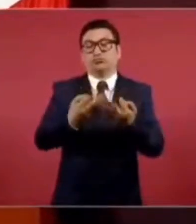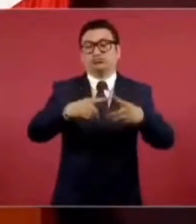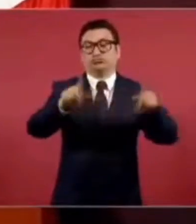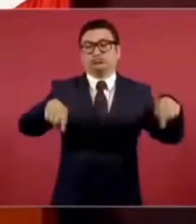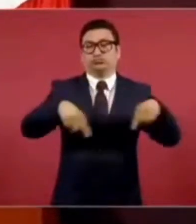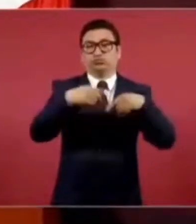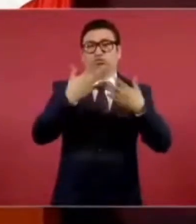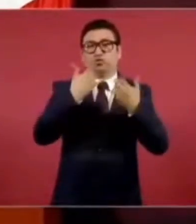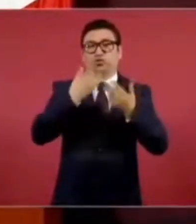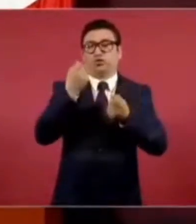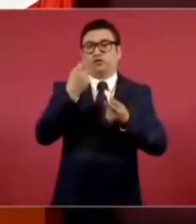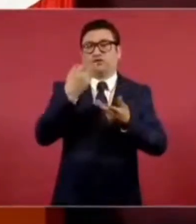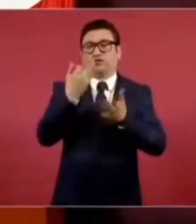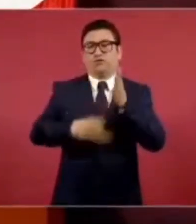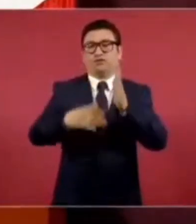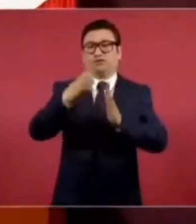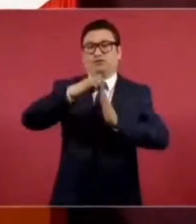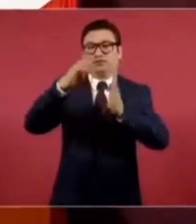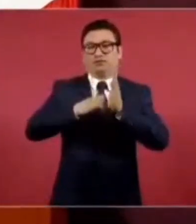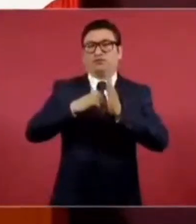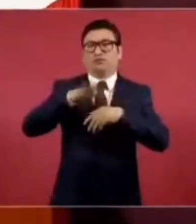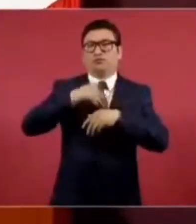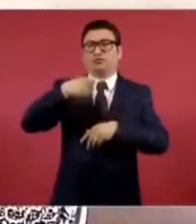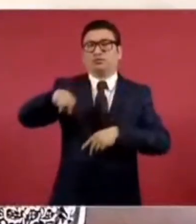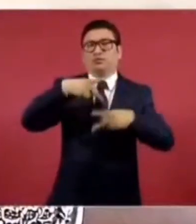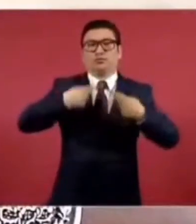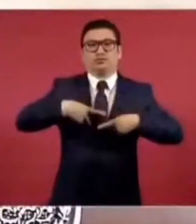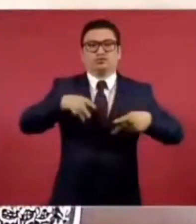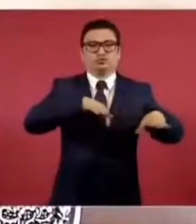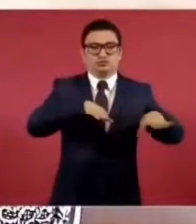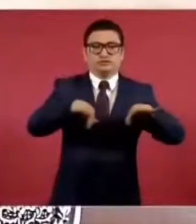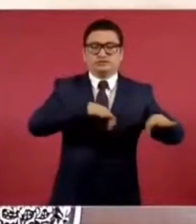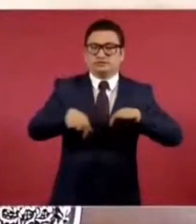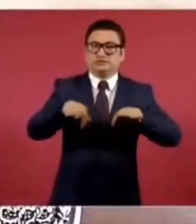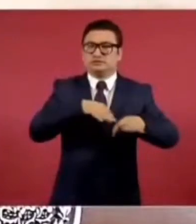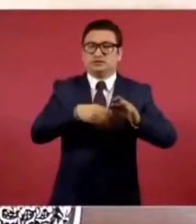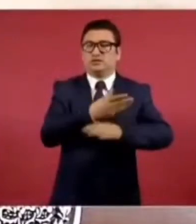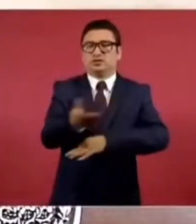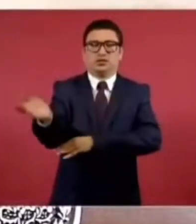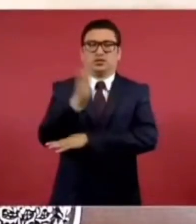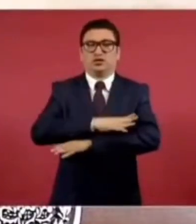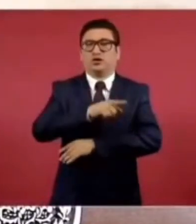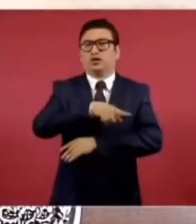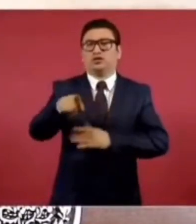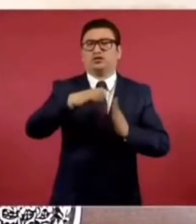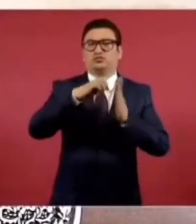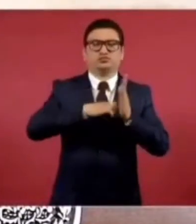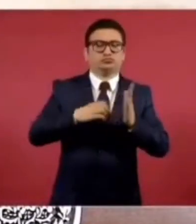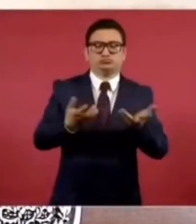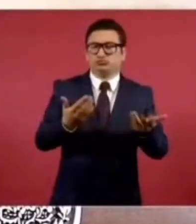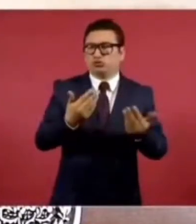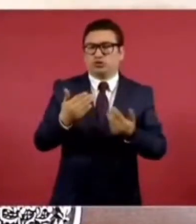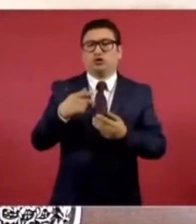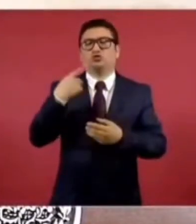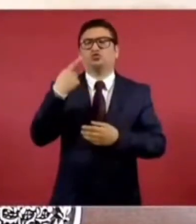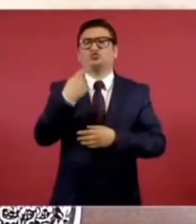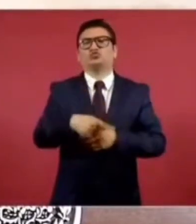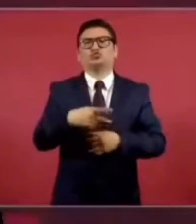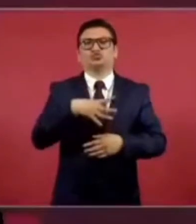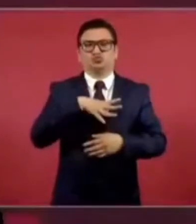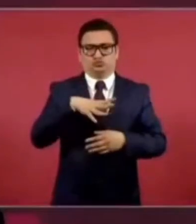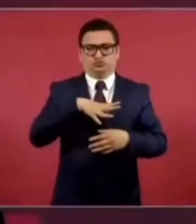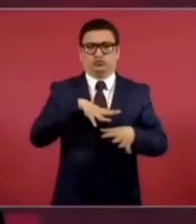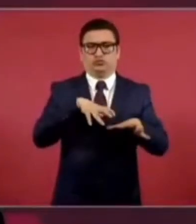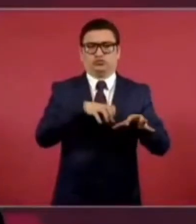irregulares los trabajadores jalos no tienen estas escrituras tienen su